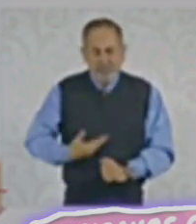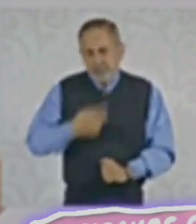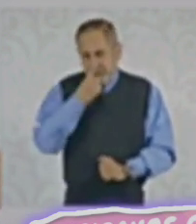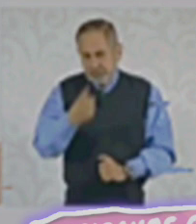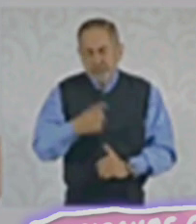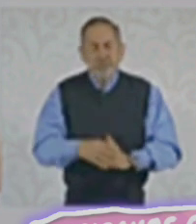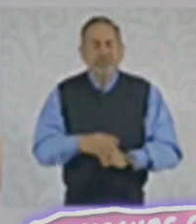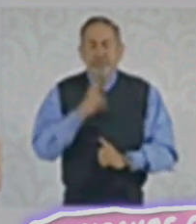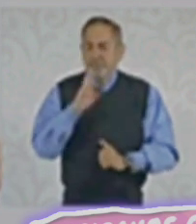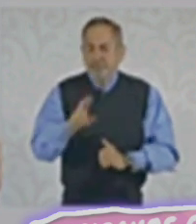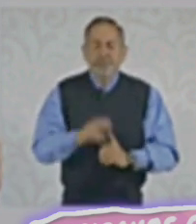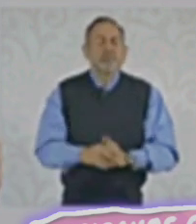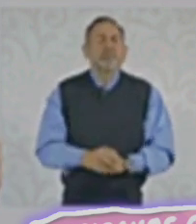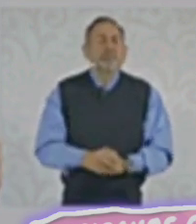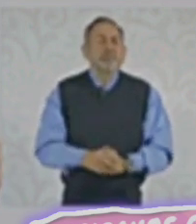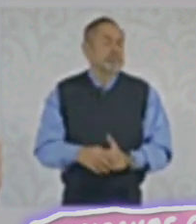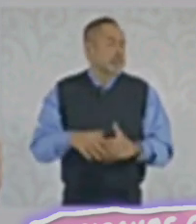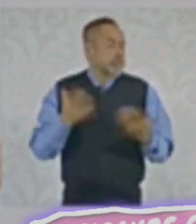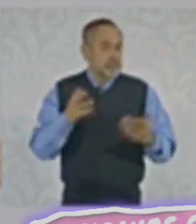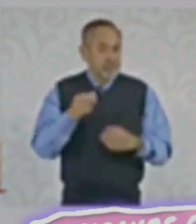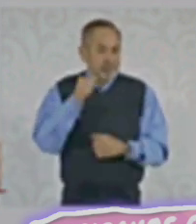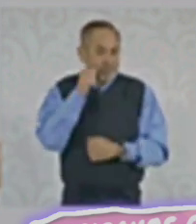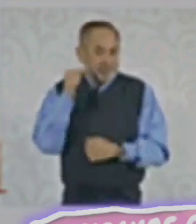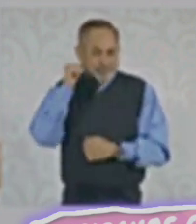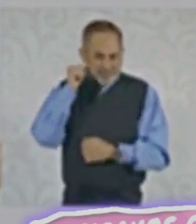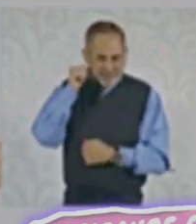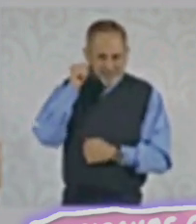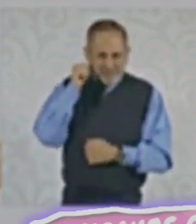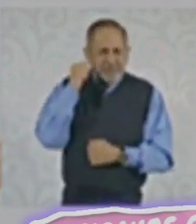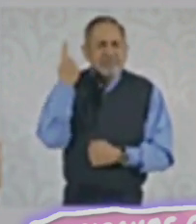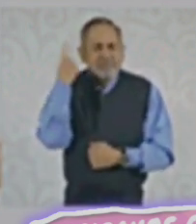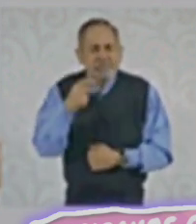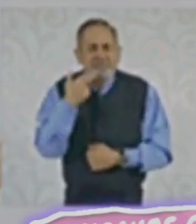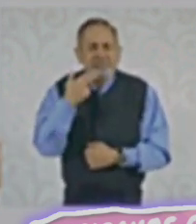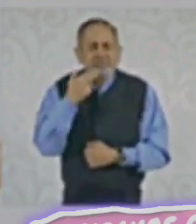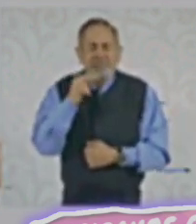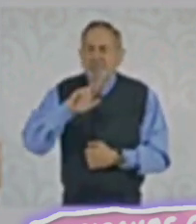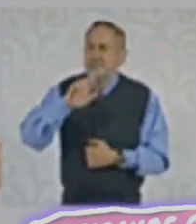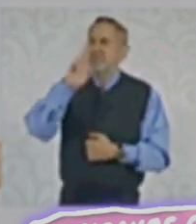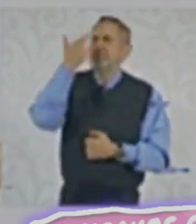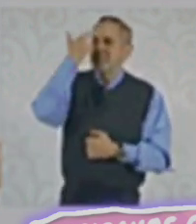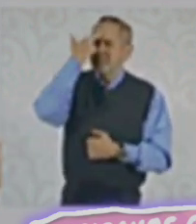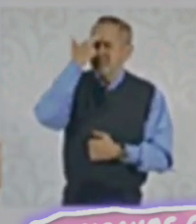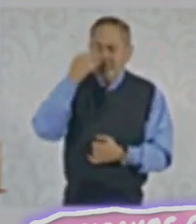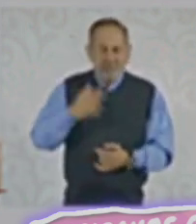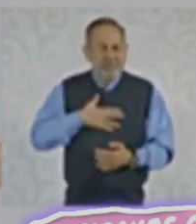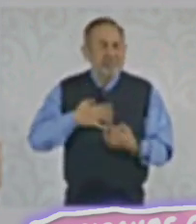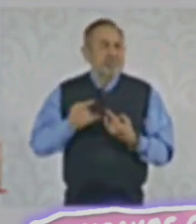esta conmemoración, es recordar siempre de dónde venimos.